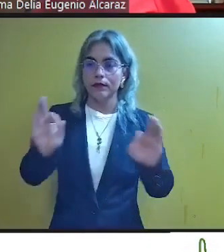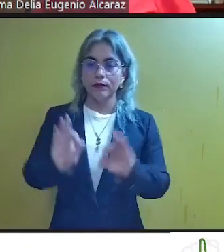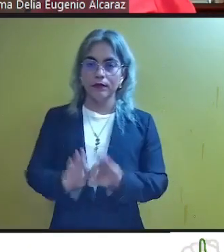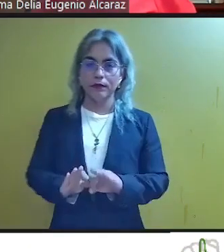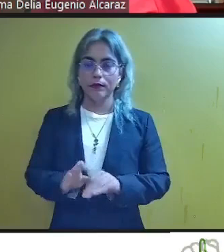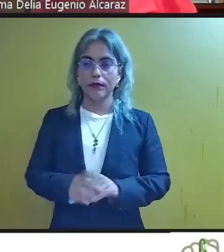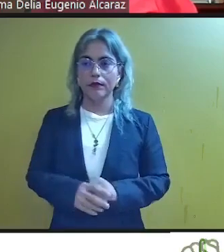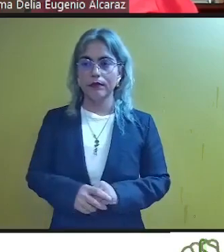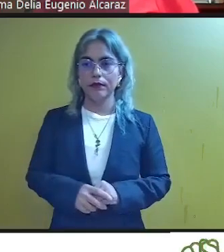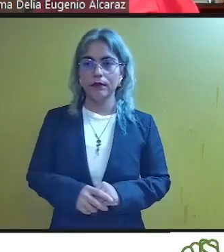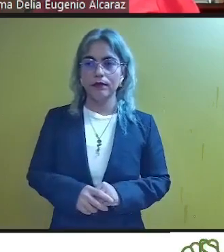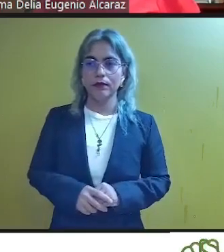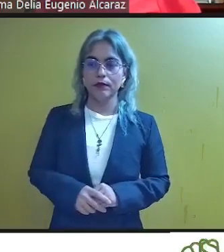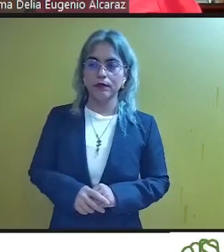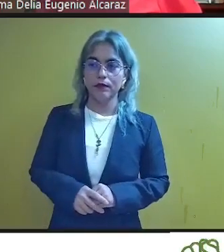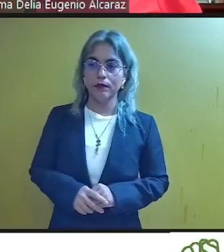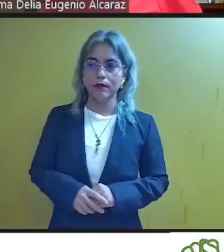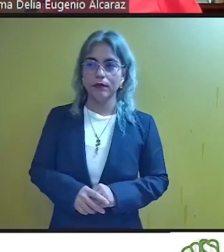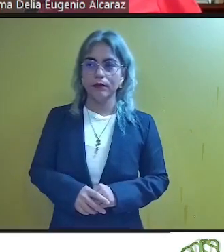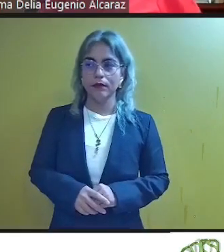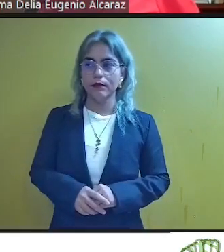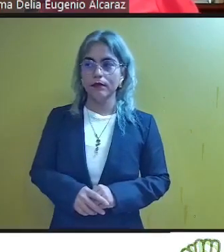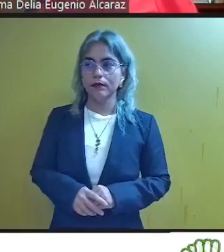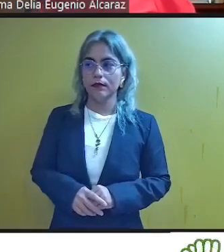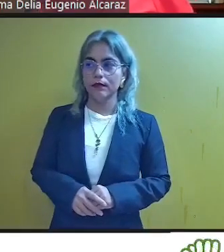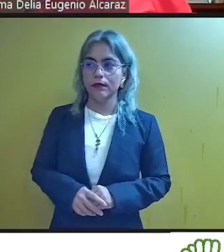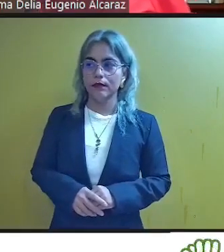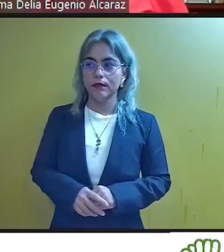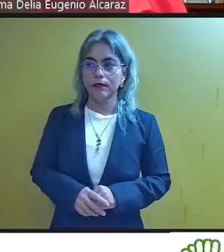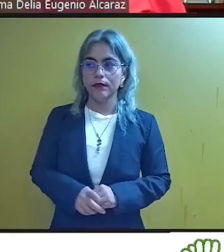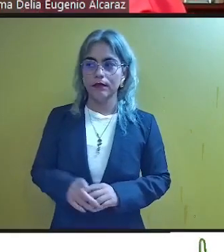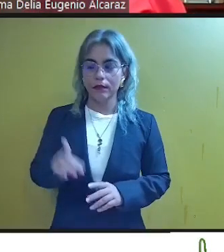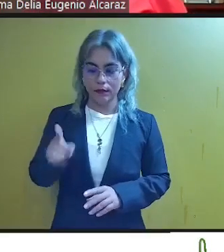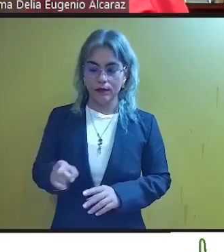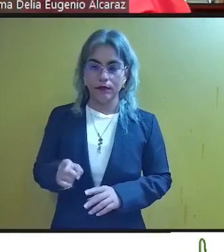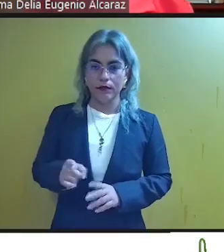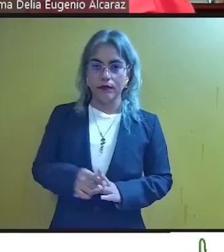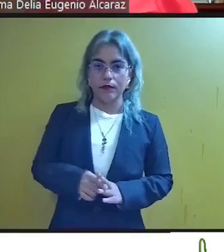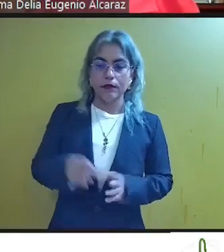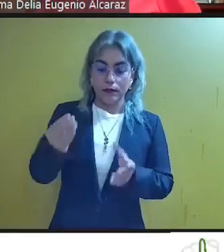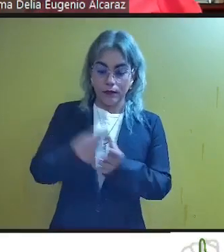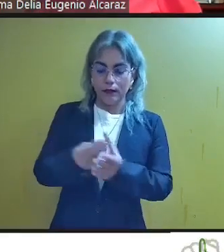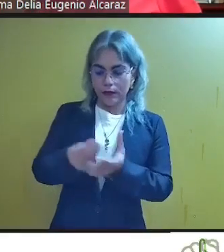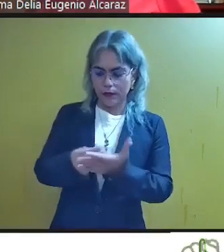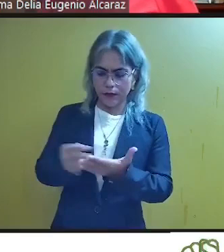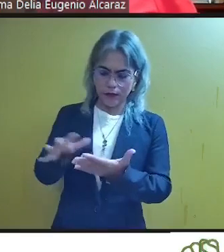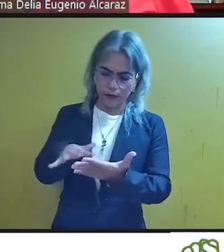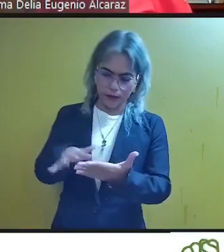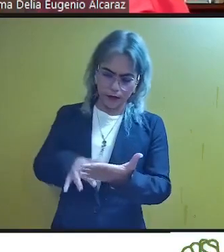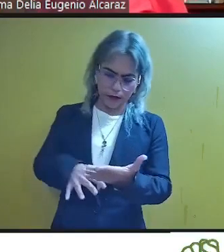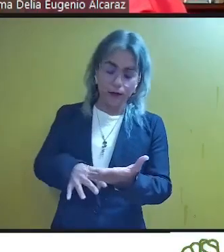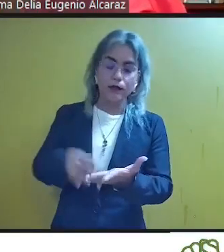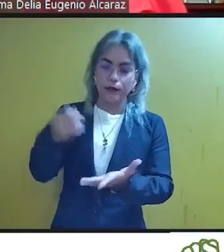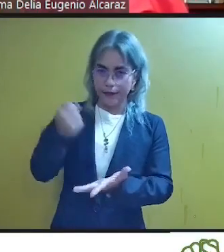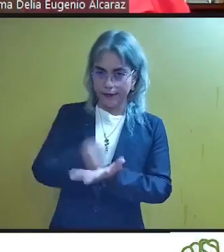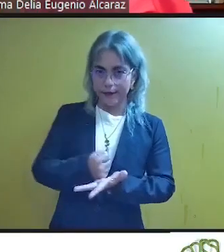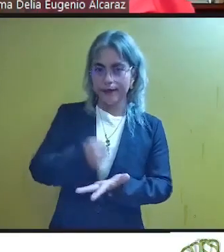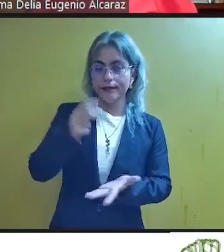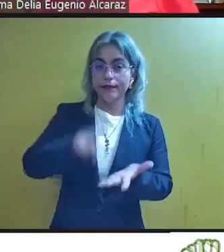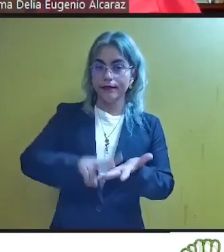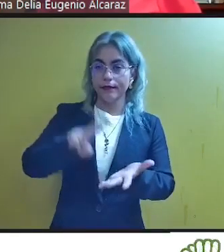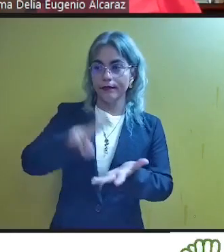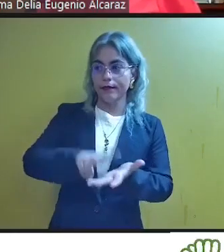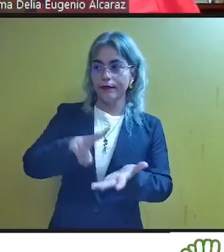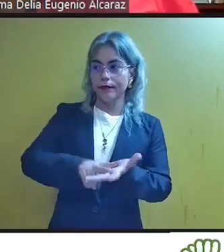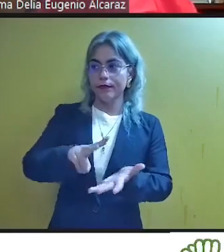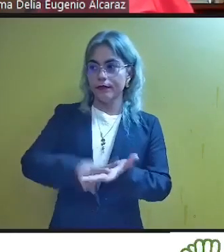el documento, sino su valor probatorio en sí por el contenido del mismo, y